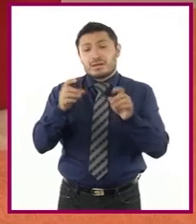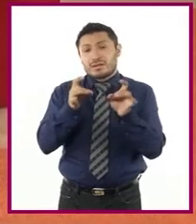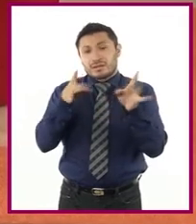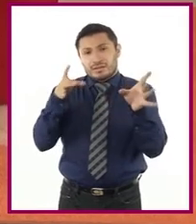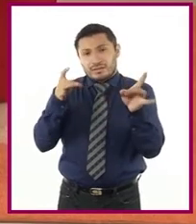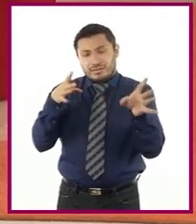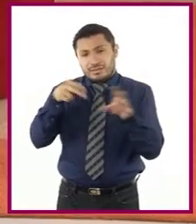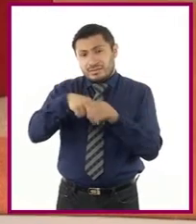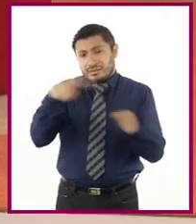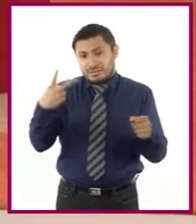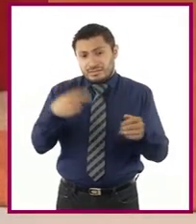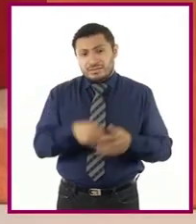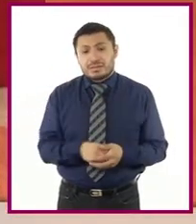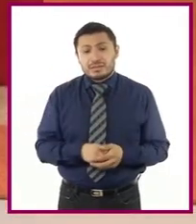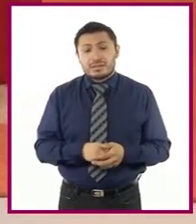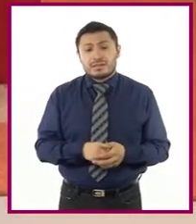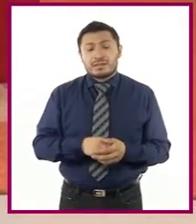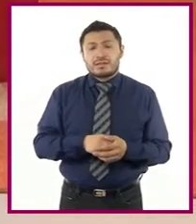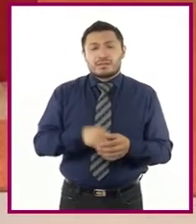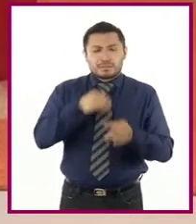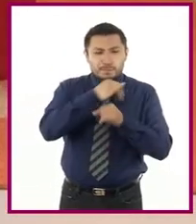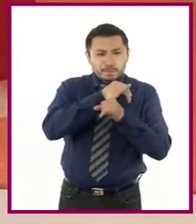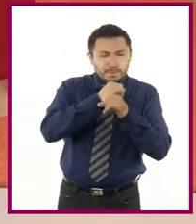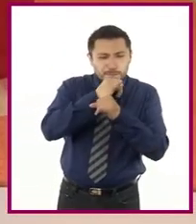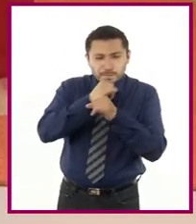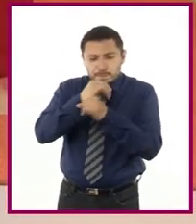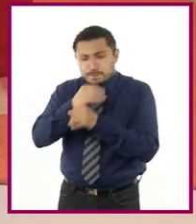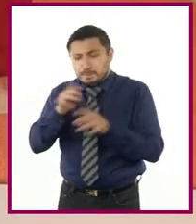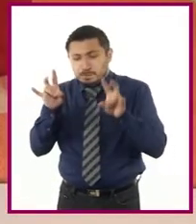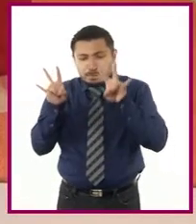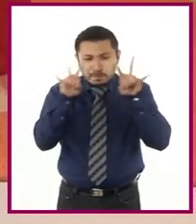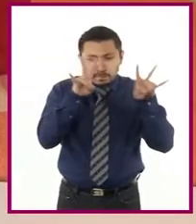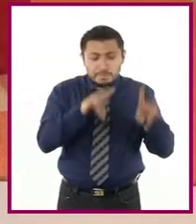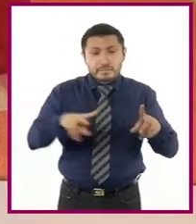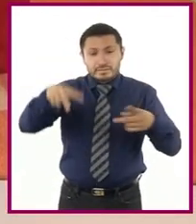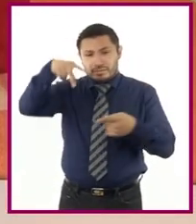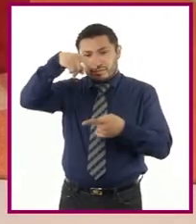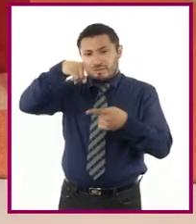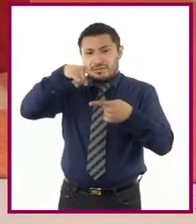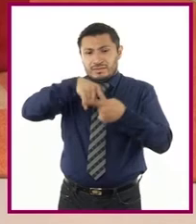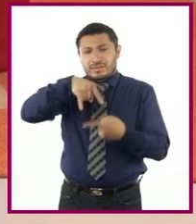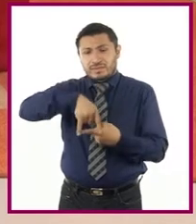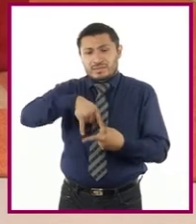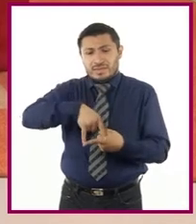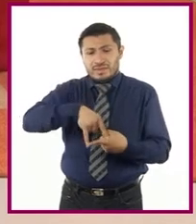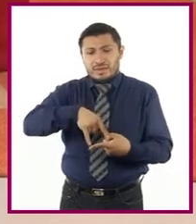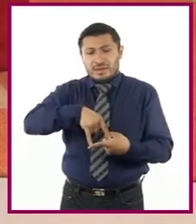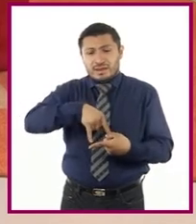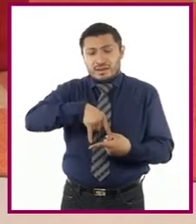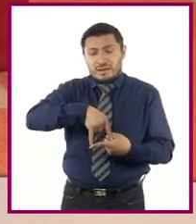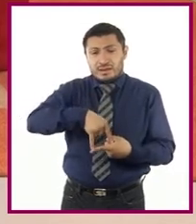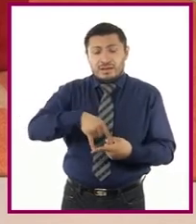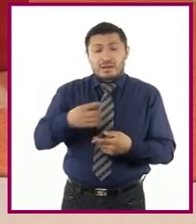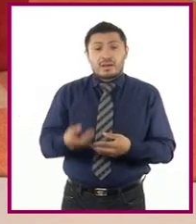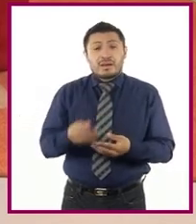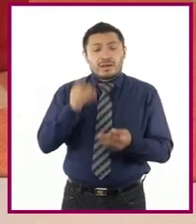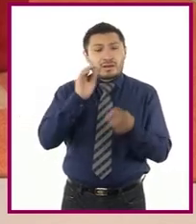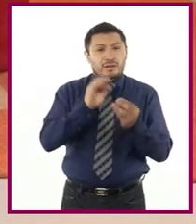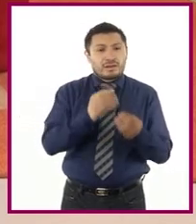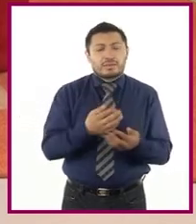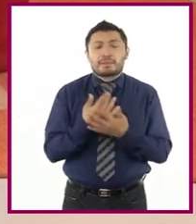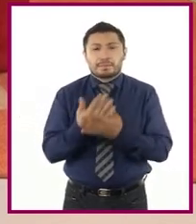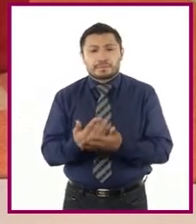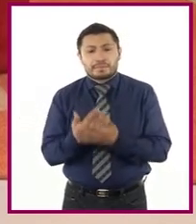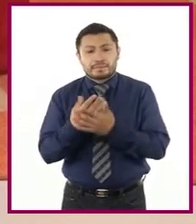vacía. Inspección, con un cuadrado. Depósito o espera, con